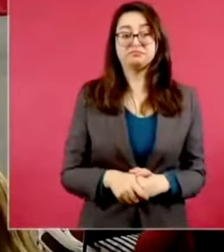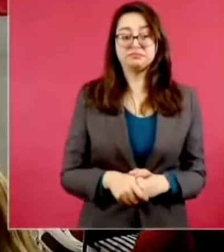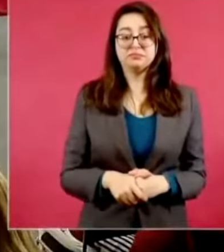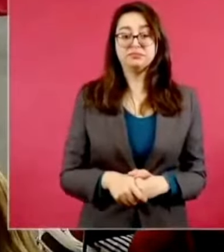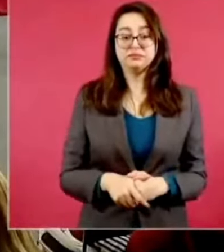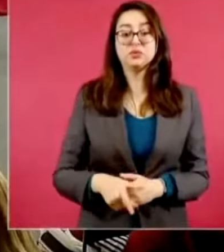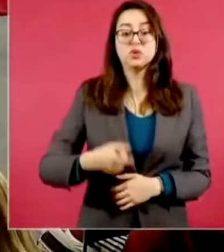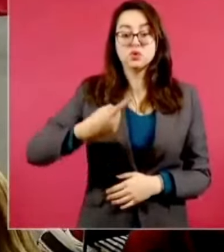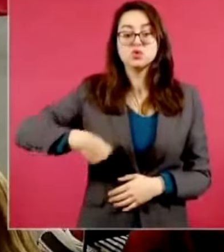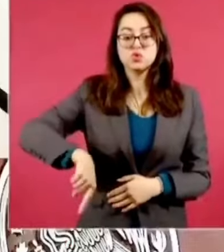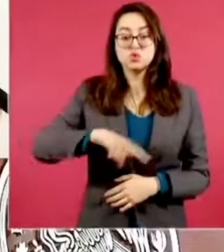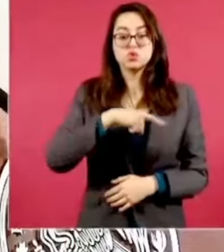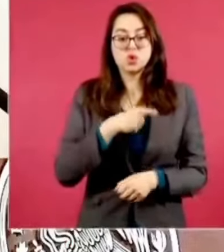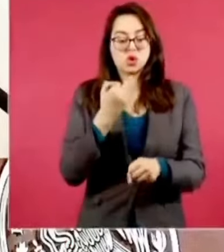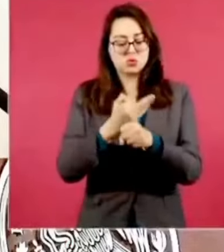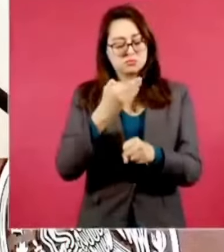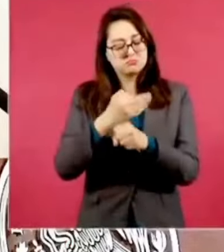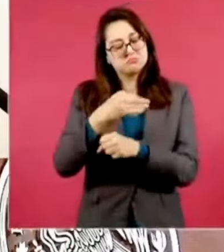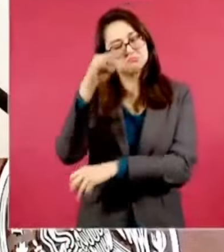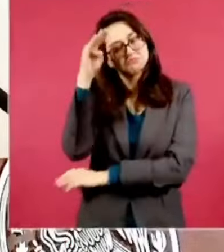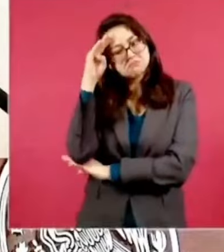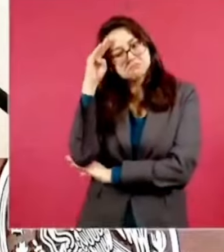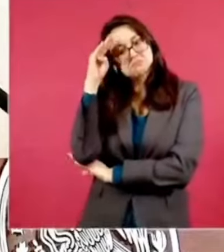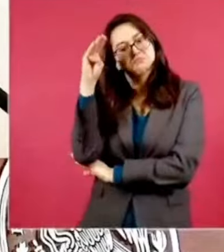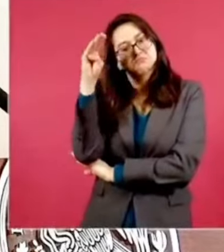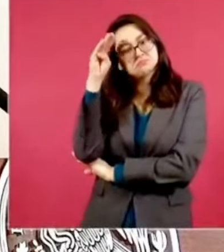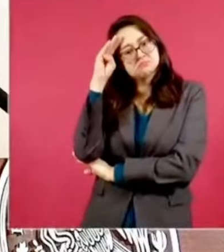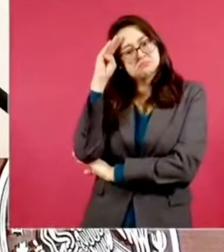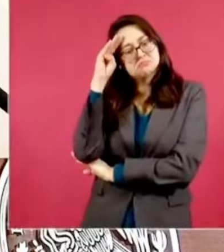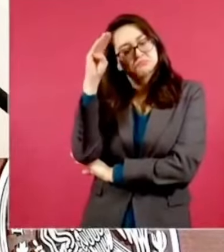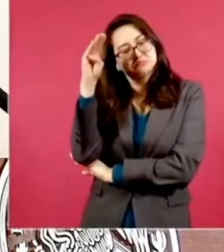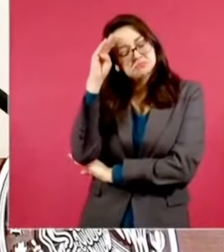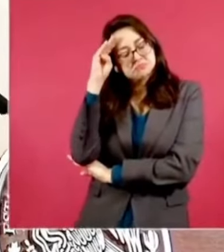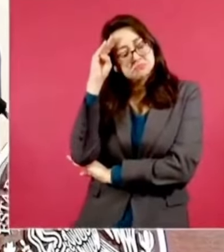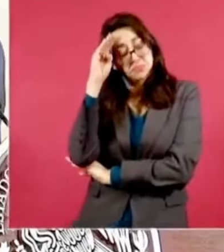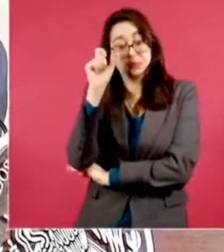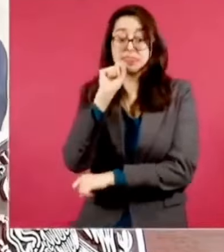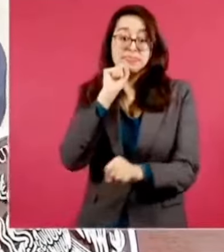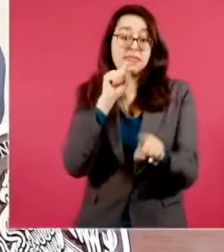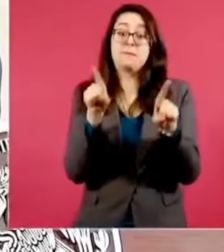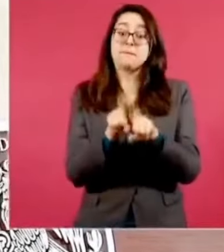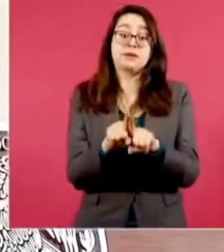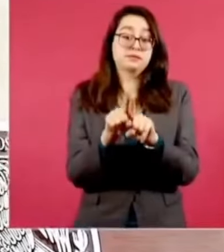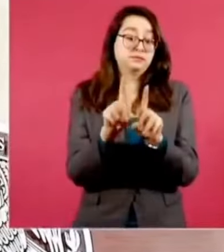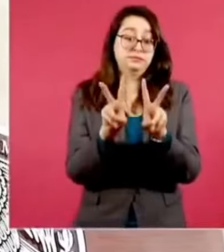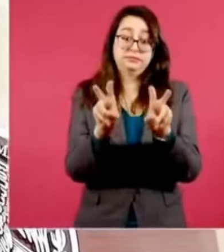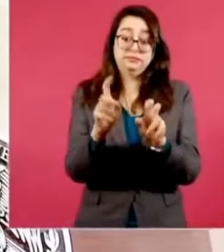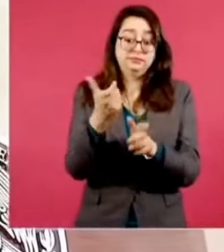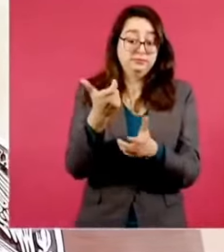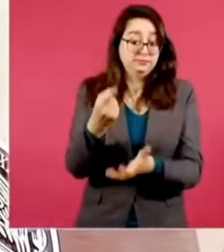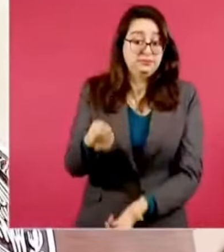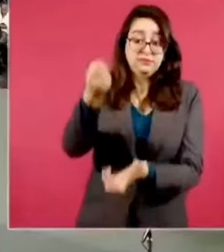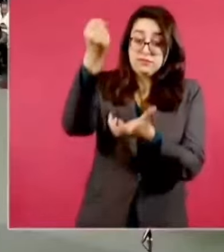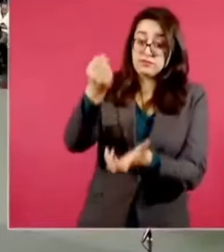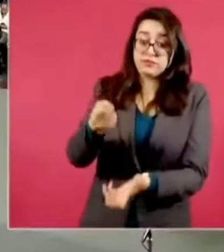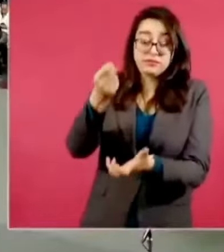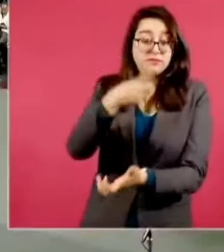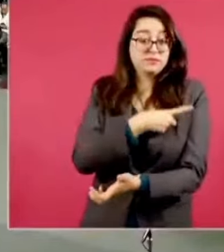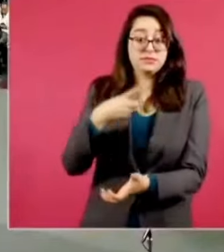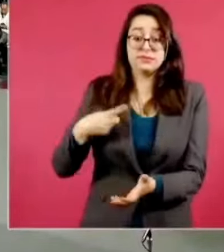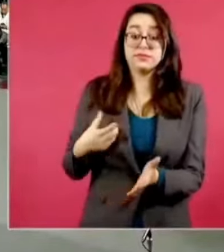que nos ahorremos recursos, porque todos estos aparatos que